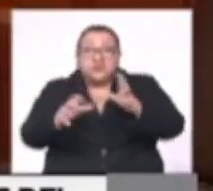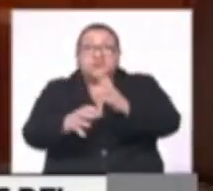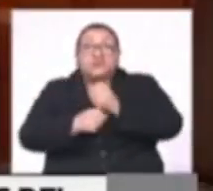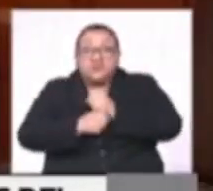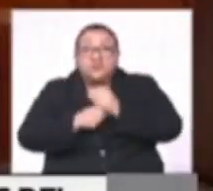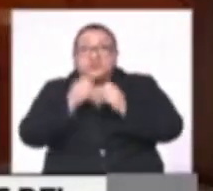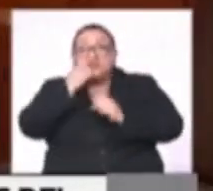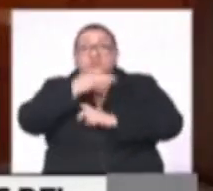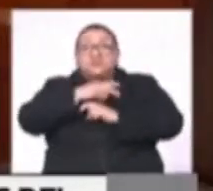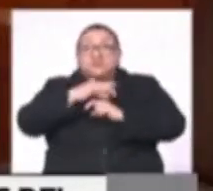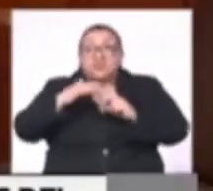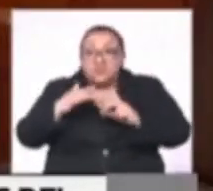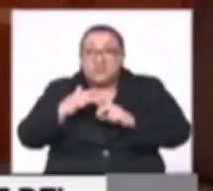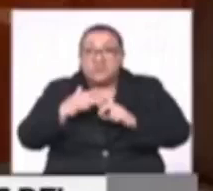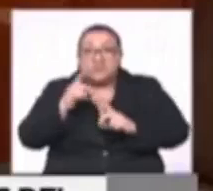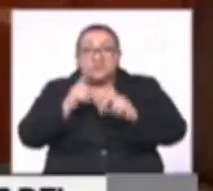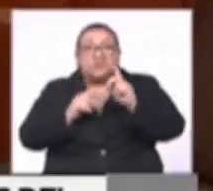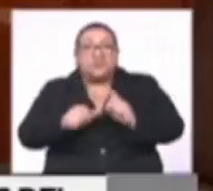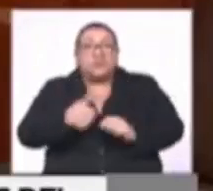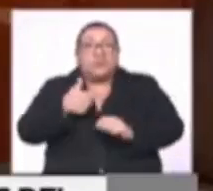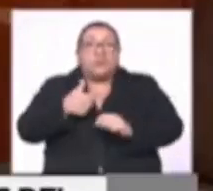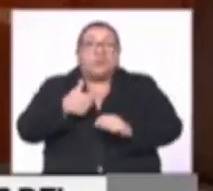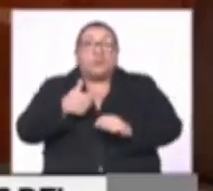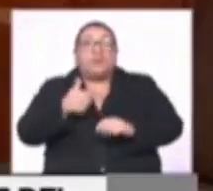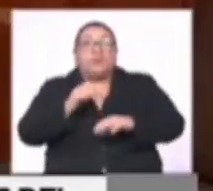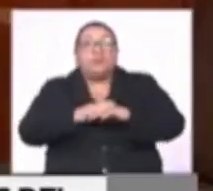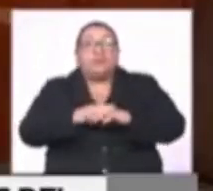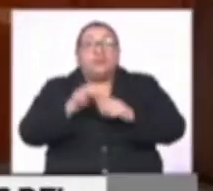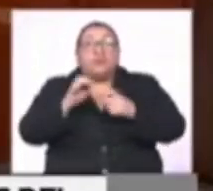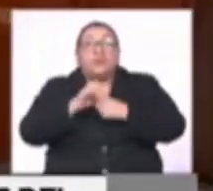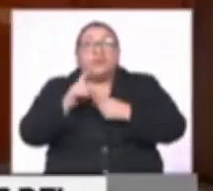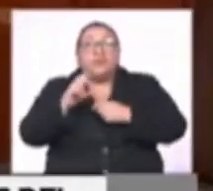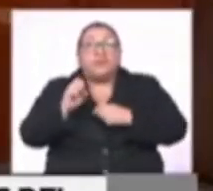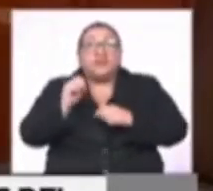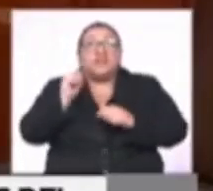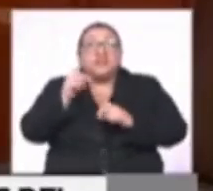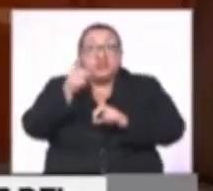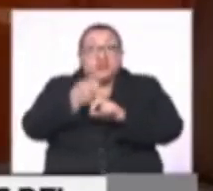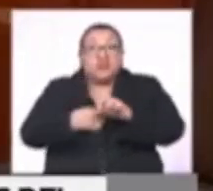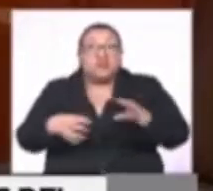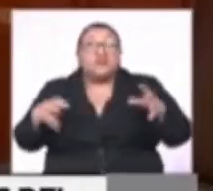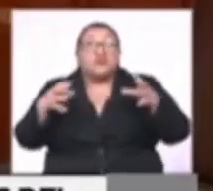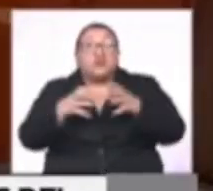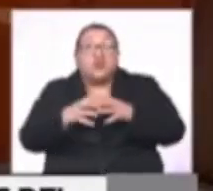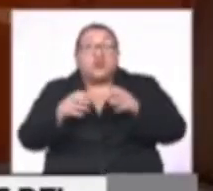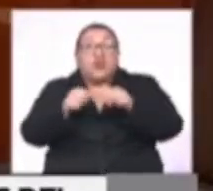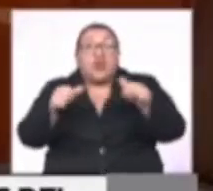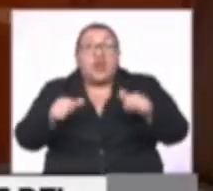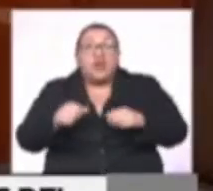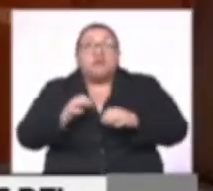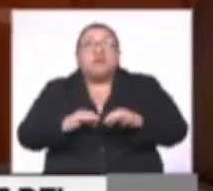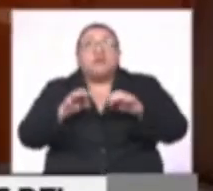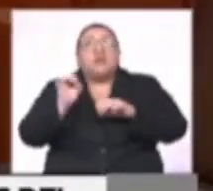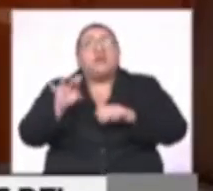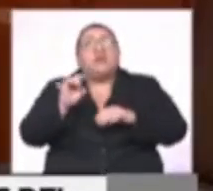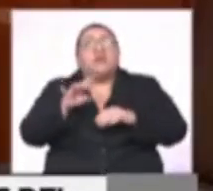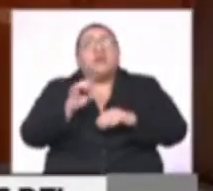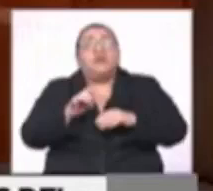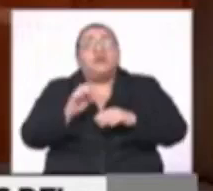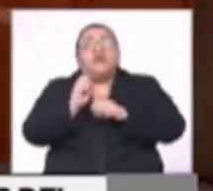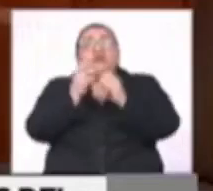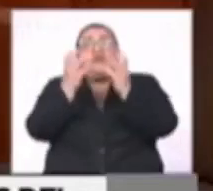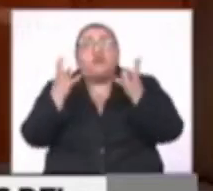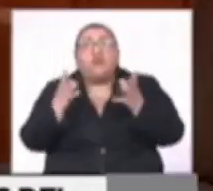de la atmósfera uno de los principales gases de efecto invernadero, y sumado a ello son el hábitat de una gran variedad de flora y